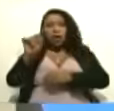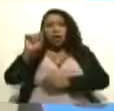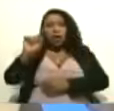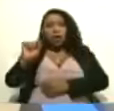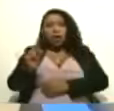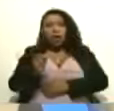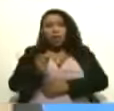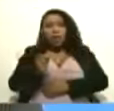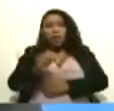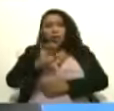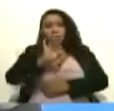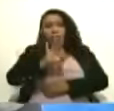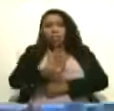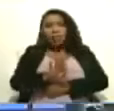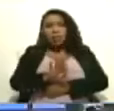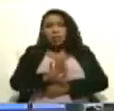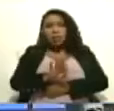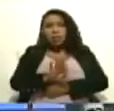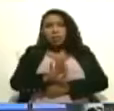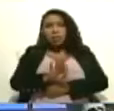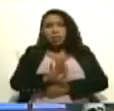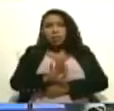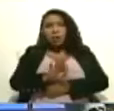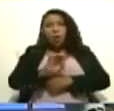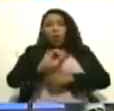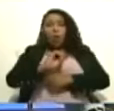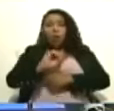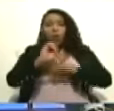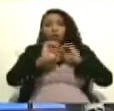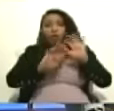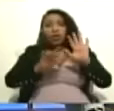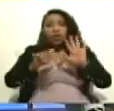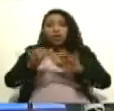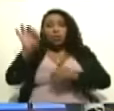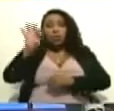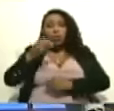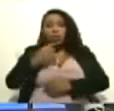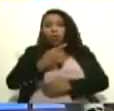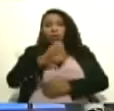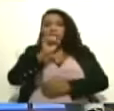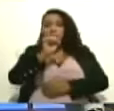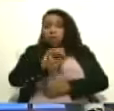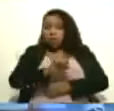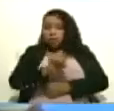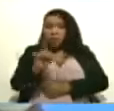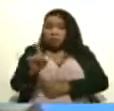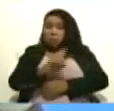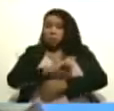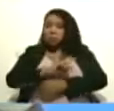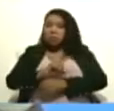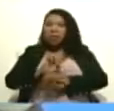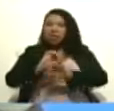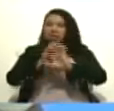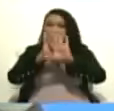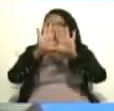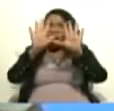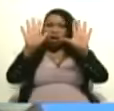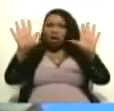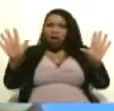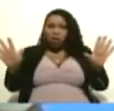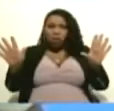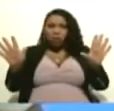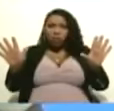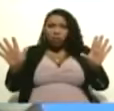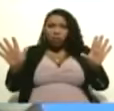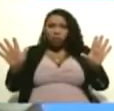96 tres creo más de 96 dijo que sí es su mandatos clarísimo el más claro que